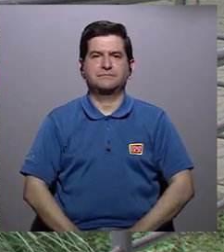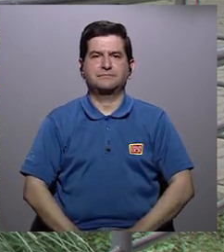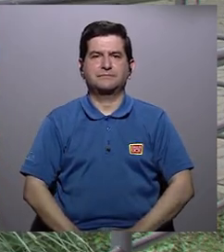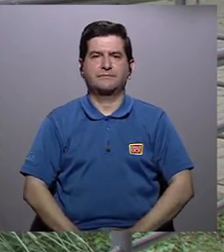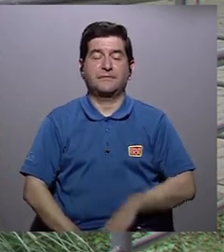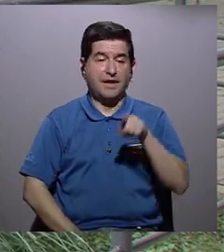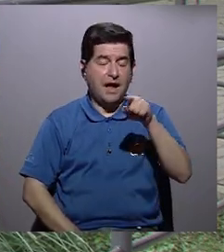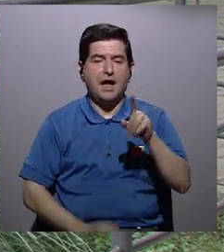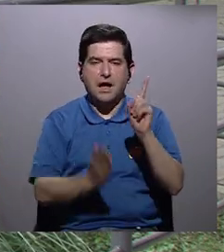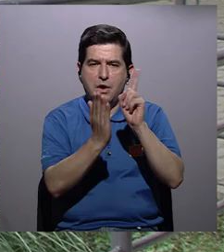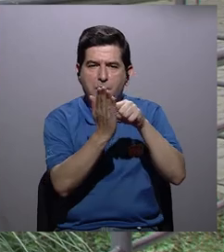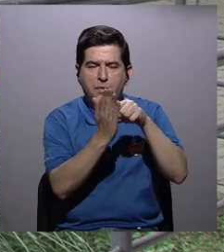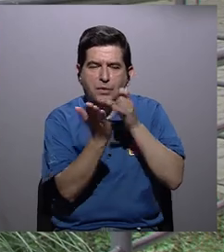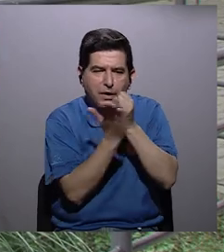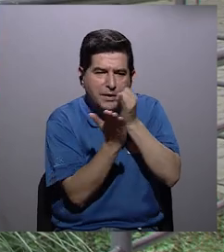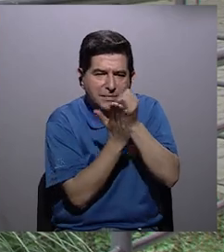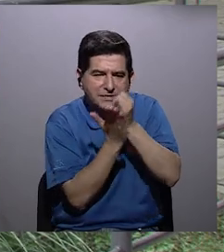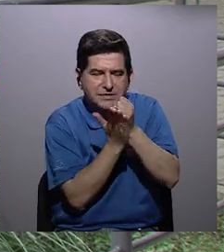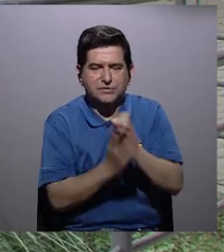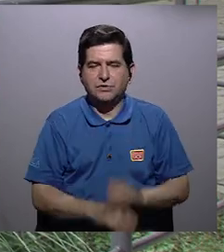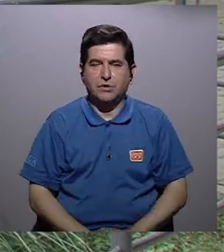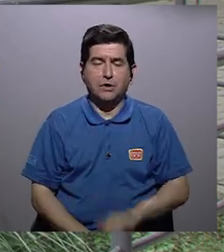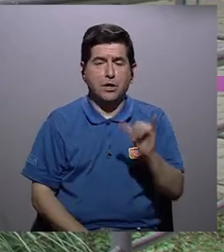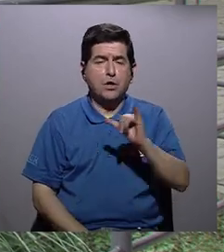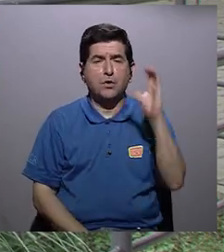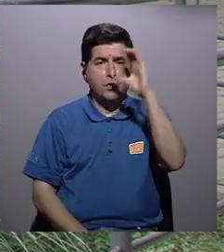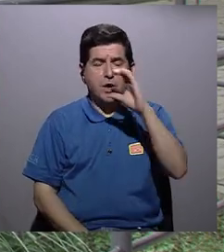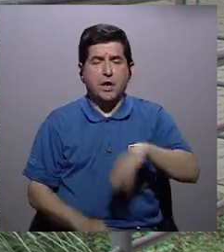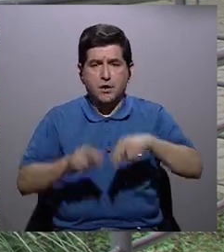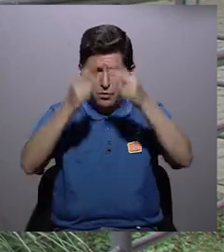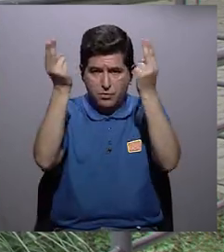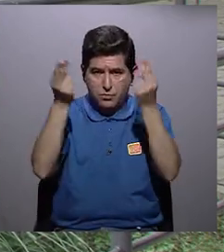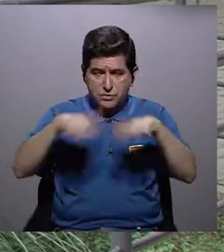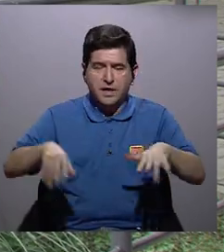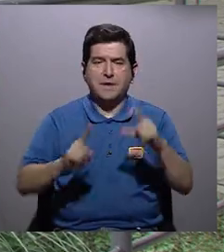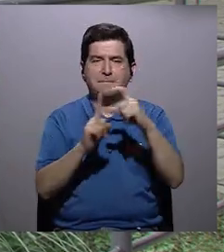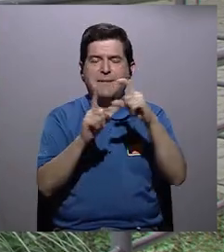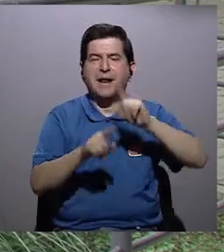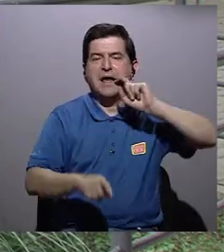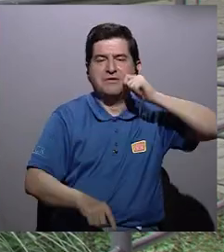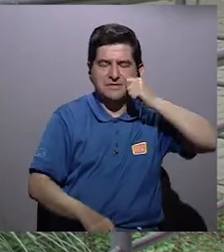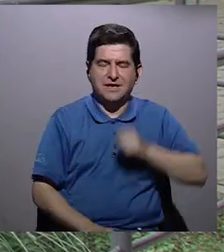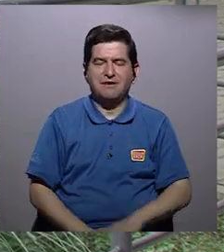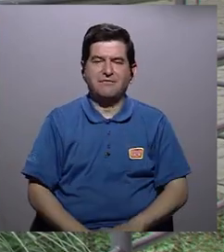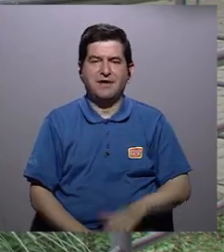www.iip.ucr.ac.cr, en la pestaña Investigación, y también puede buscar en la red con las palabras clave